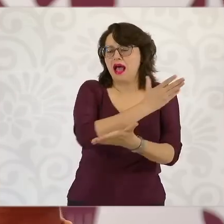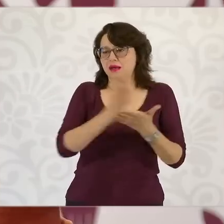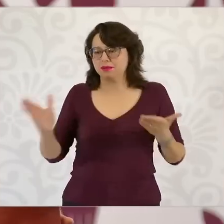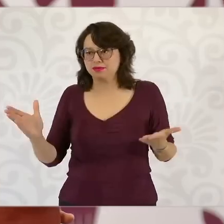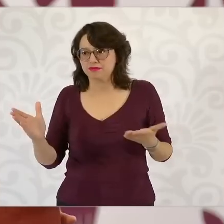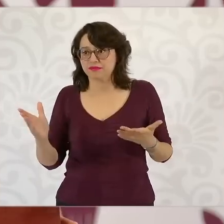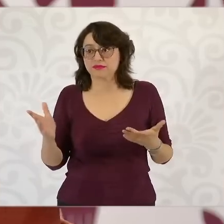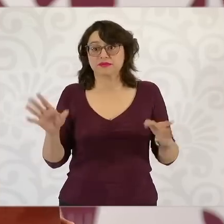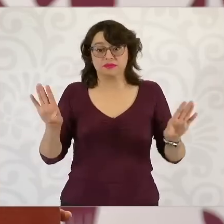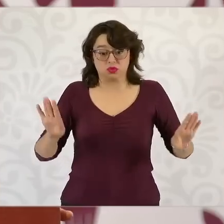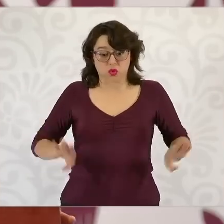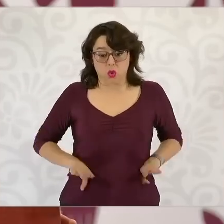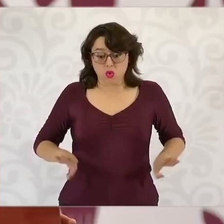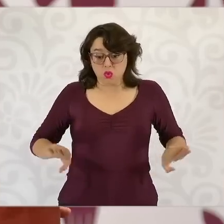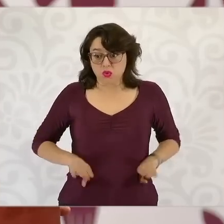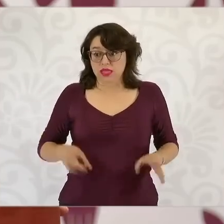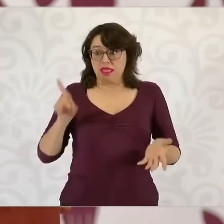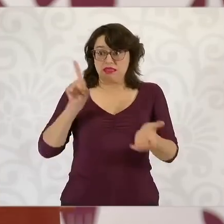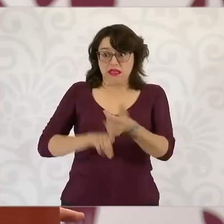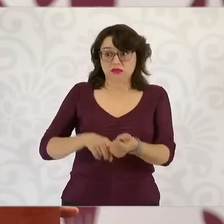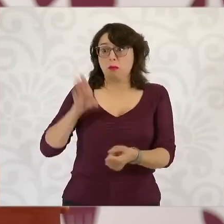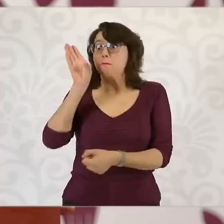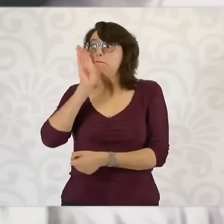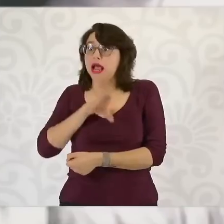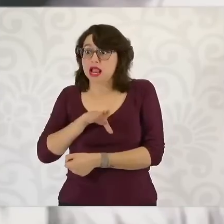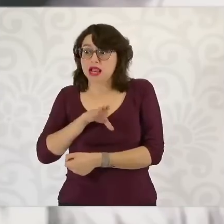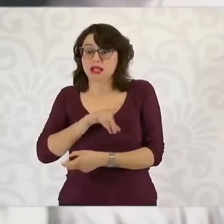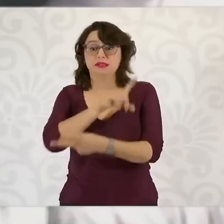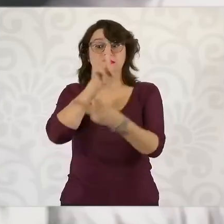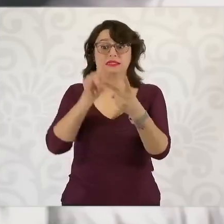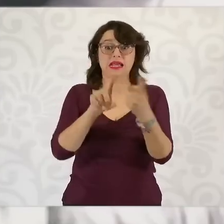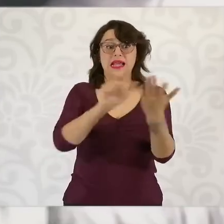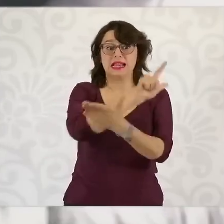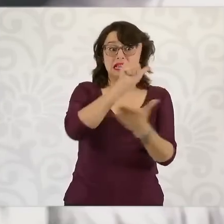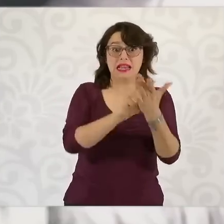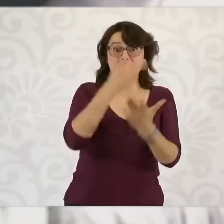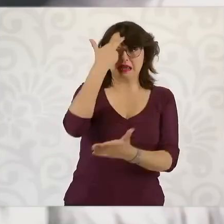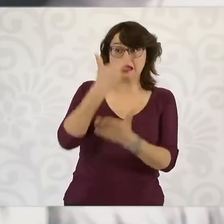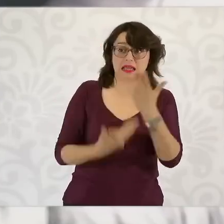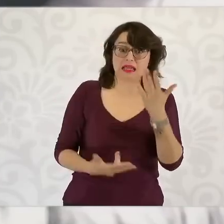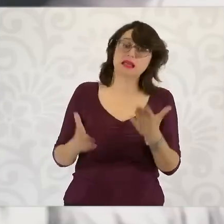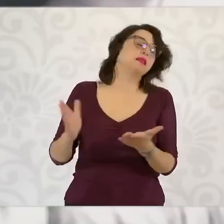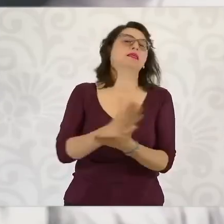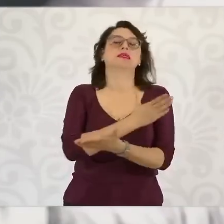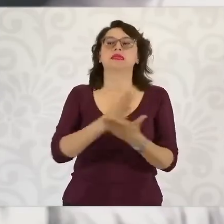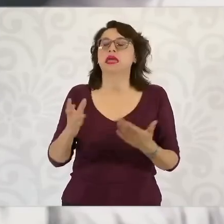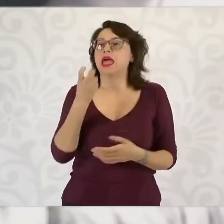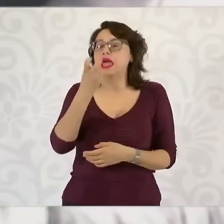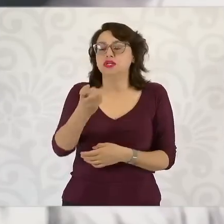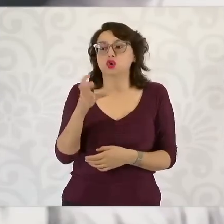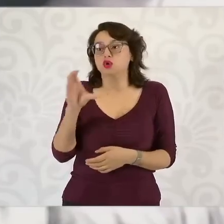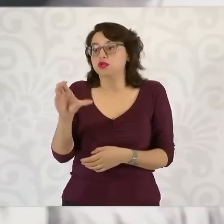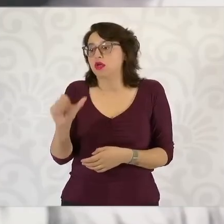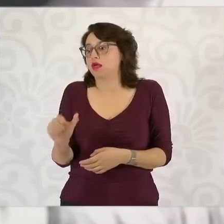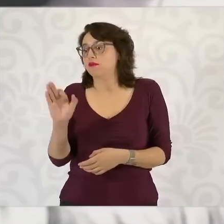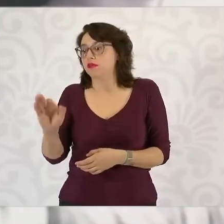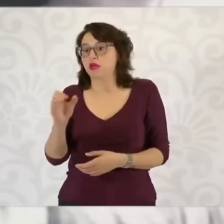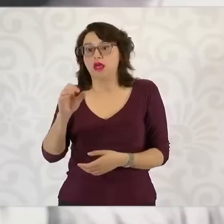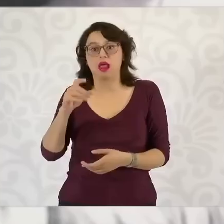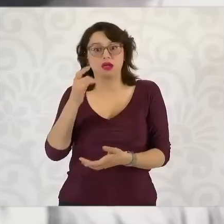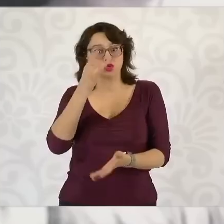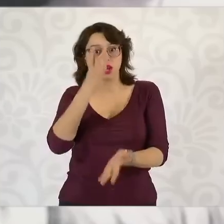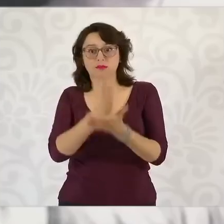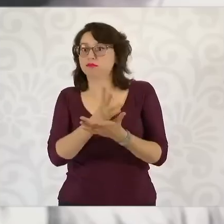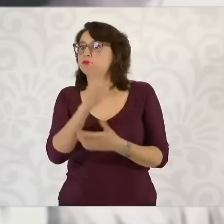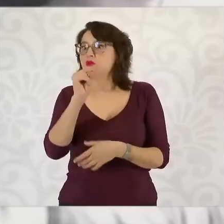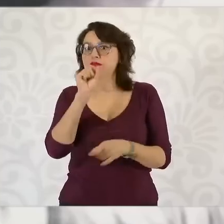Judicatura, son las unidades administrativas que están en cada uno de los circuitos judiciales del país con los que tenemos generalmente problemas de